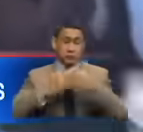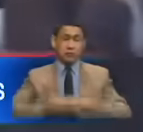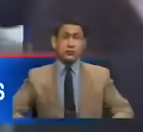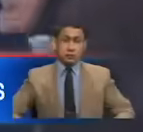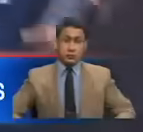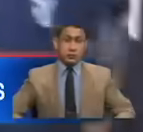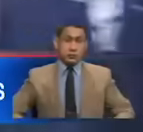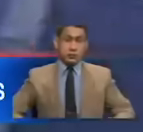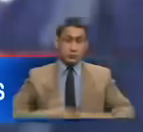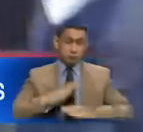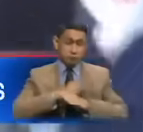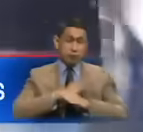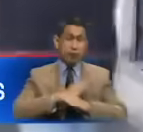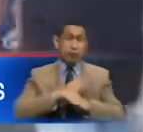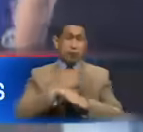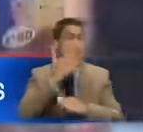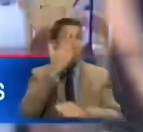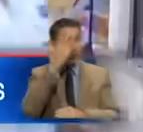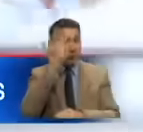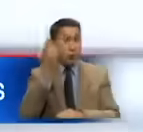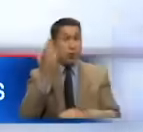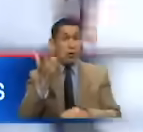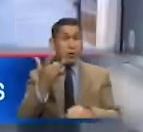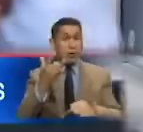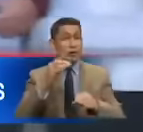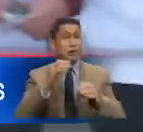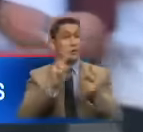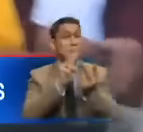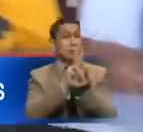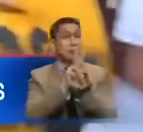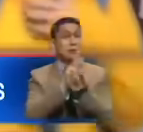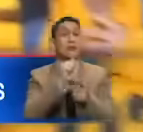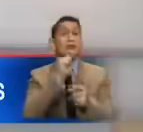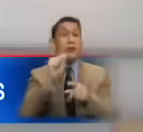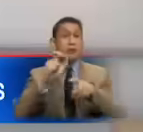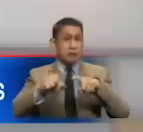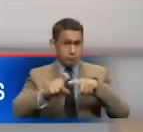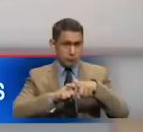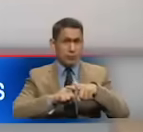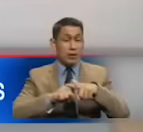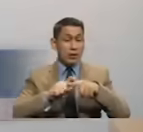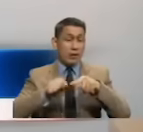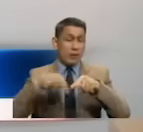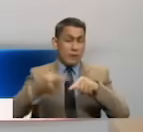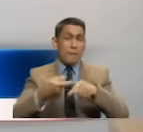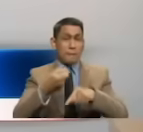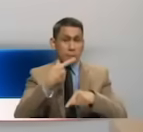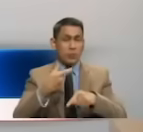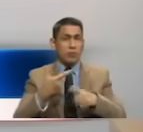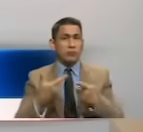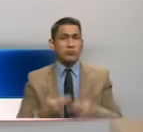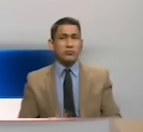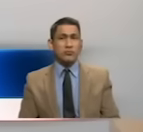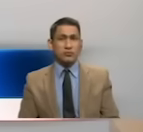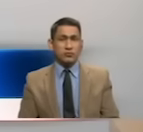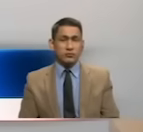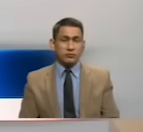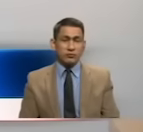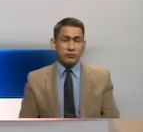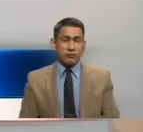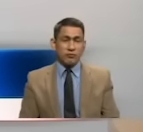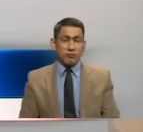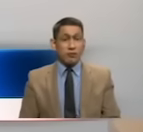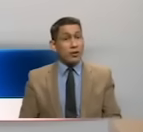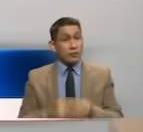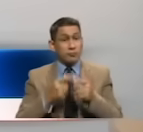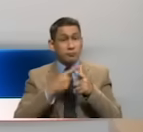mantenido relaciones sexuales sin protección o al fallo de un método anticonceptivo. Evita que se dé un pico hormonal de una hormona